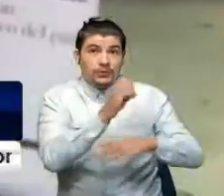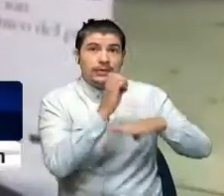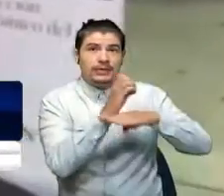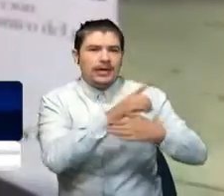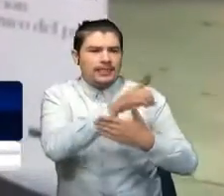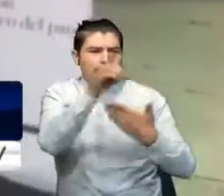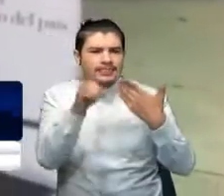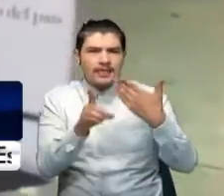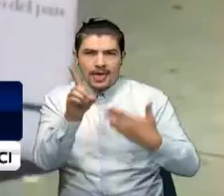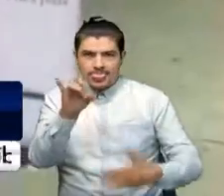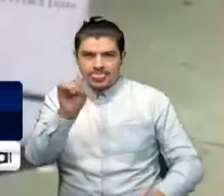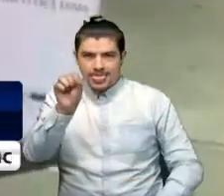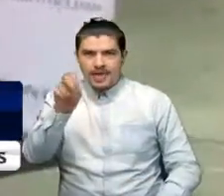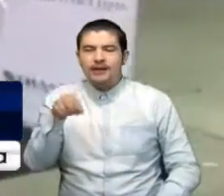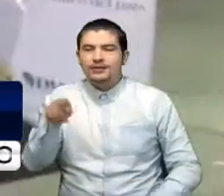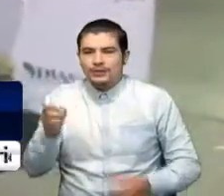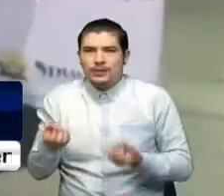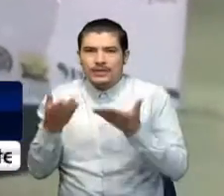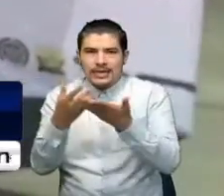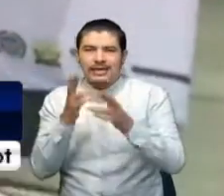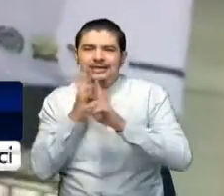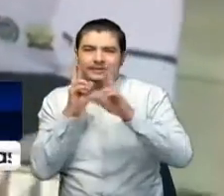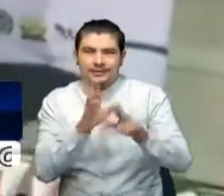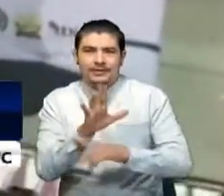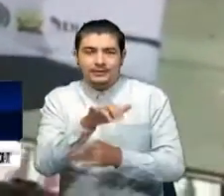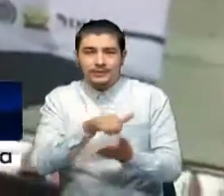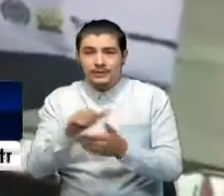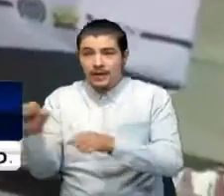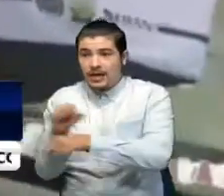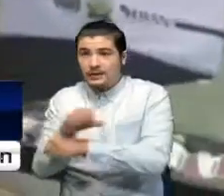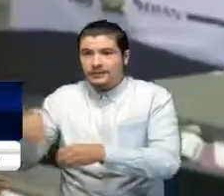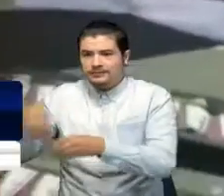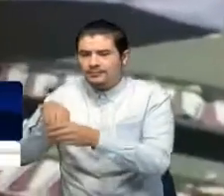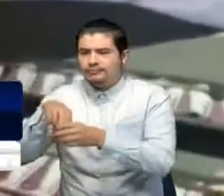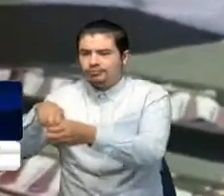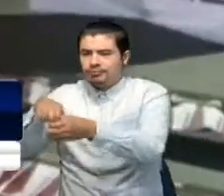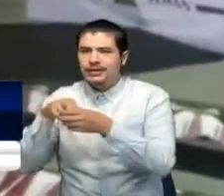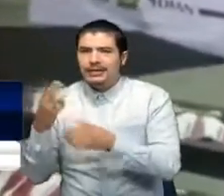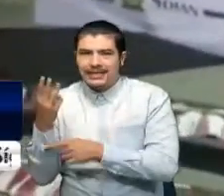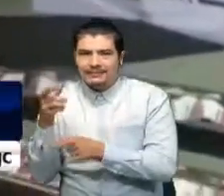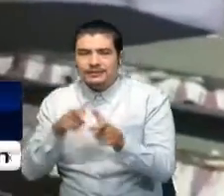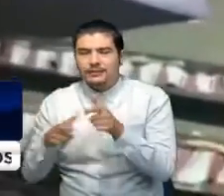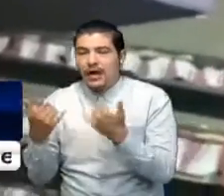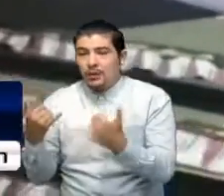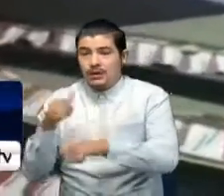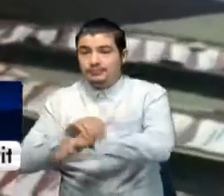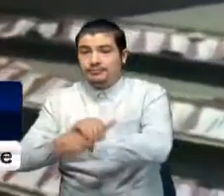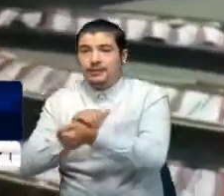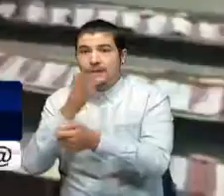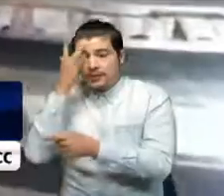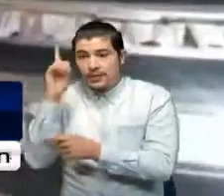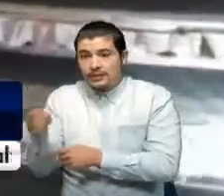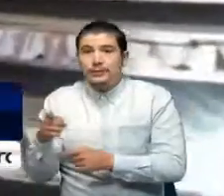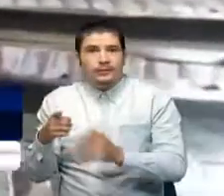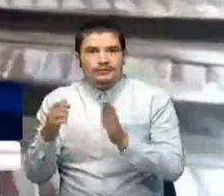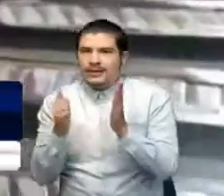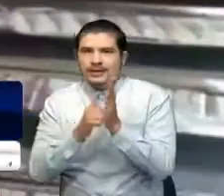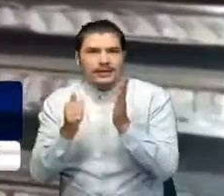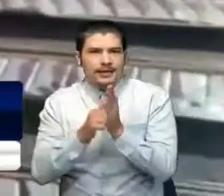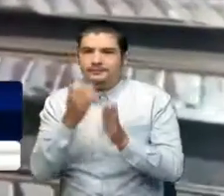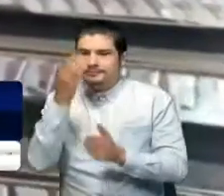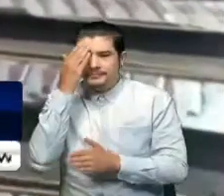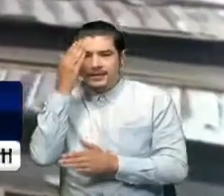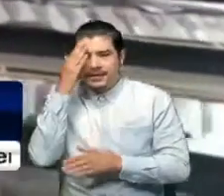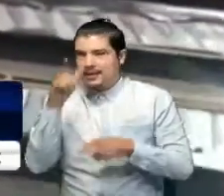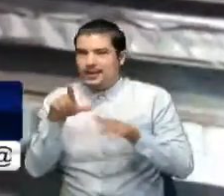excelente resultado. Dentro del vehículo viajaban tres personas que fueron detenidas por las autoridades por ingreso ilegal de mercancías.